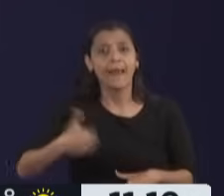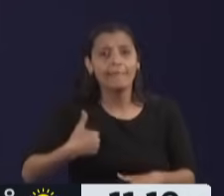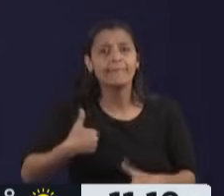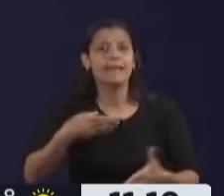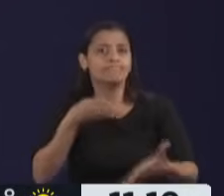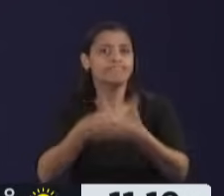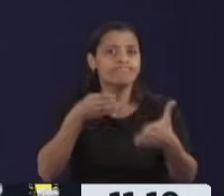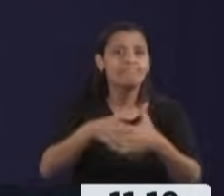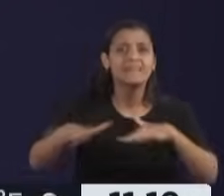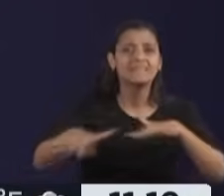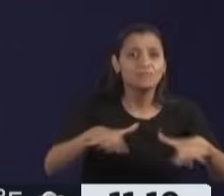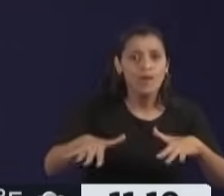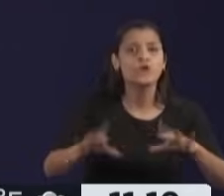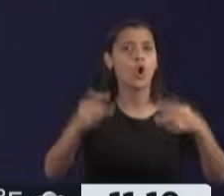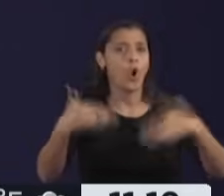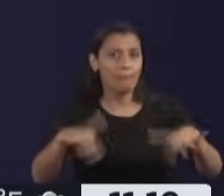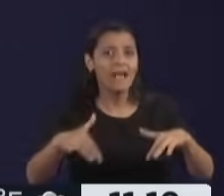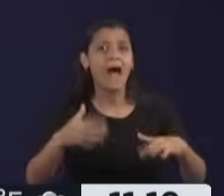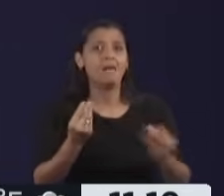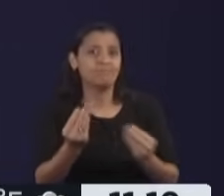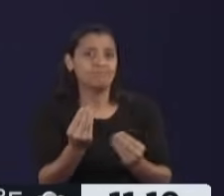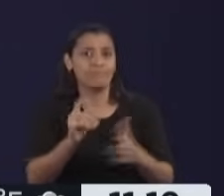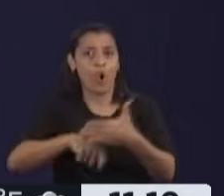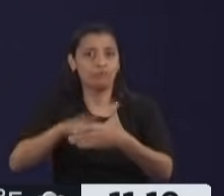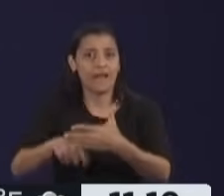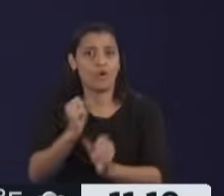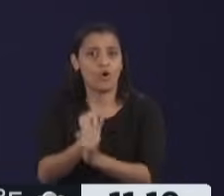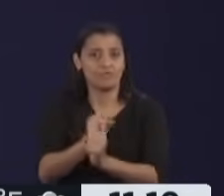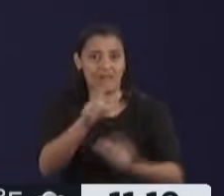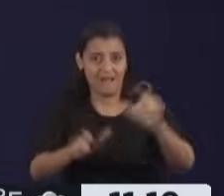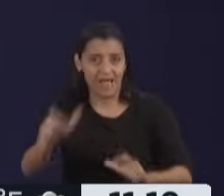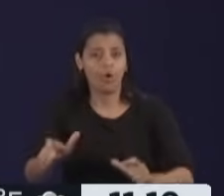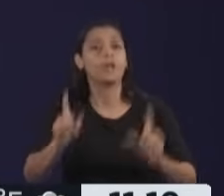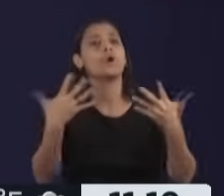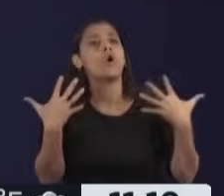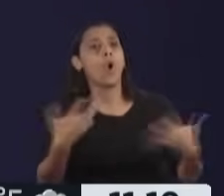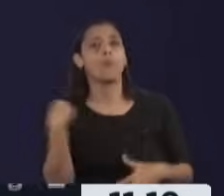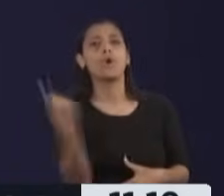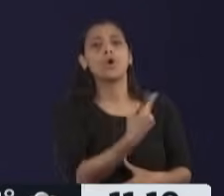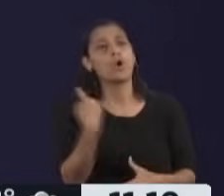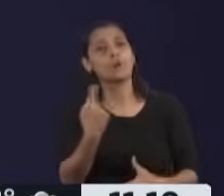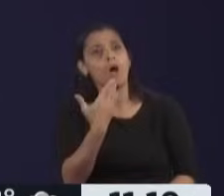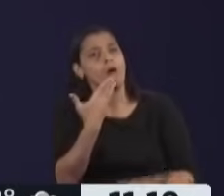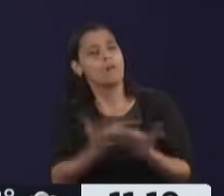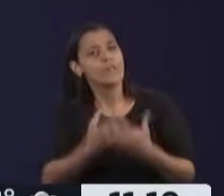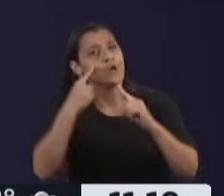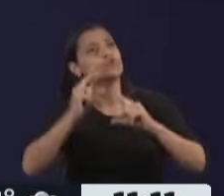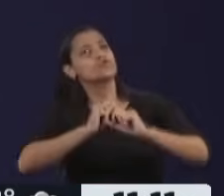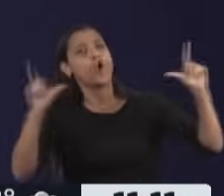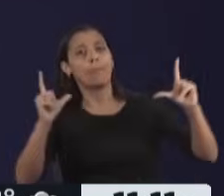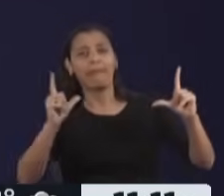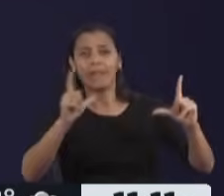poder contratar gente. Así que, por supuesto que no nos sorprende que las ausencias